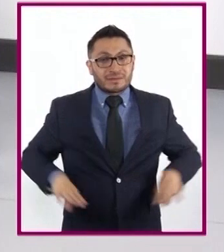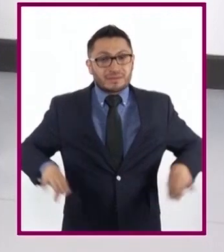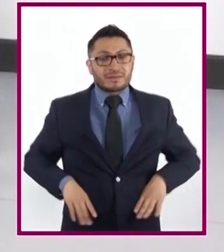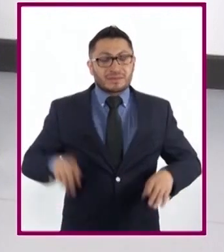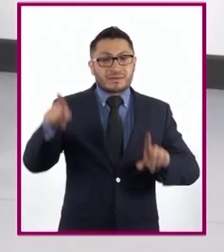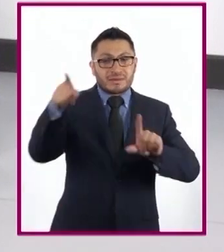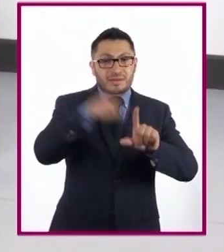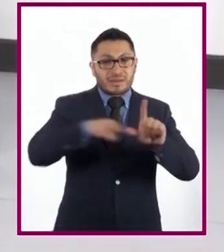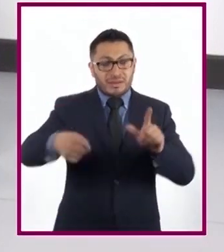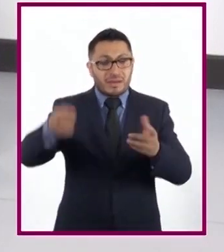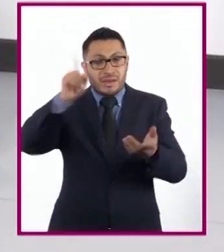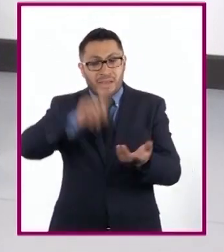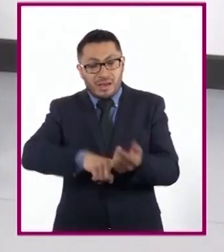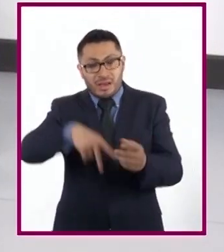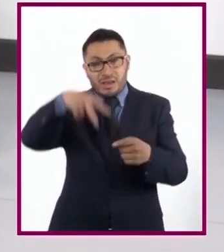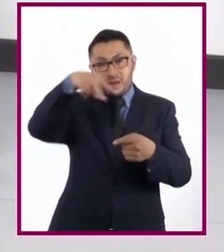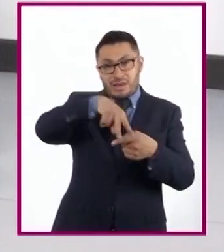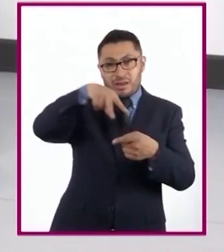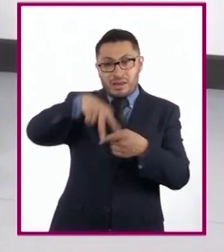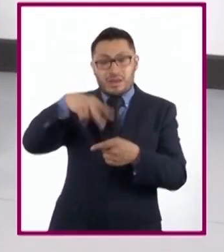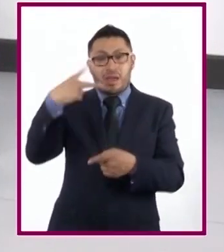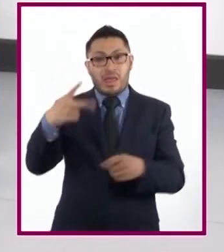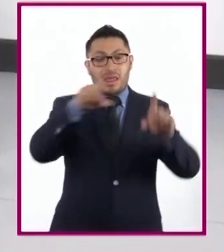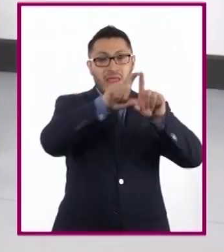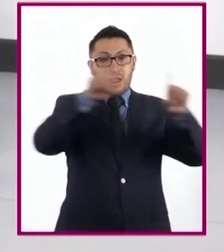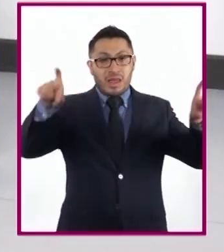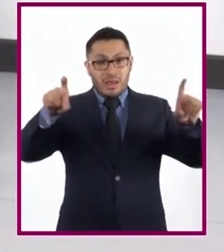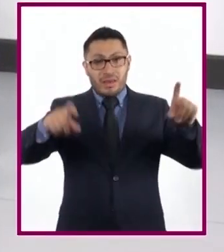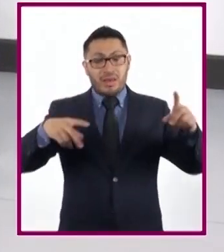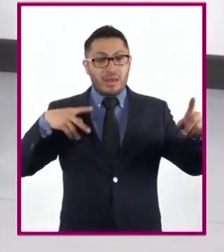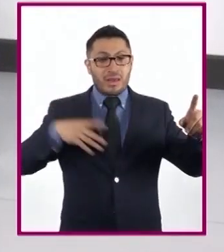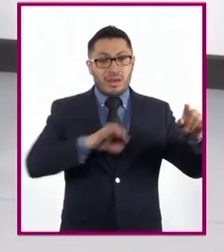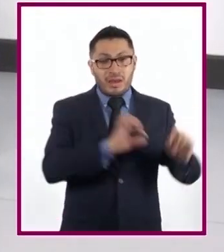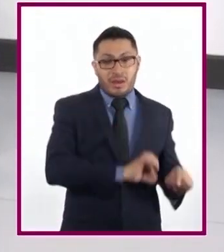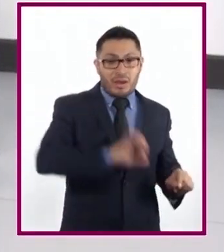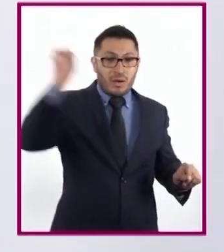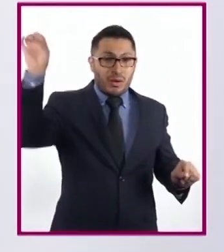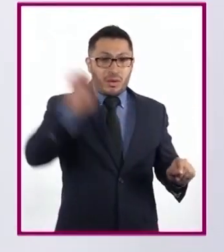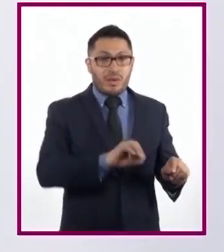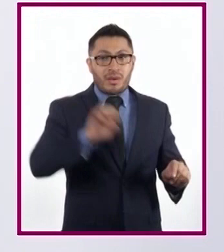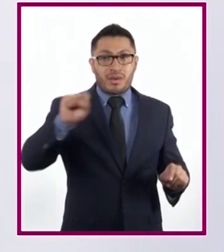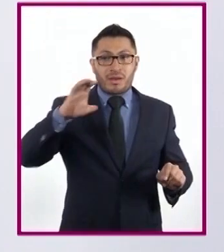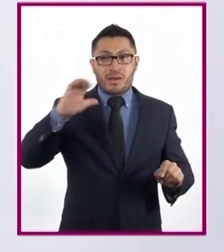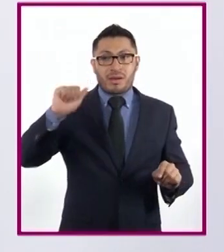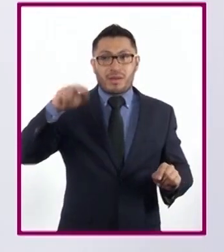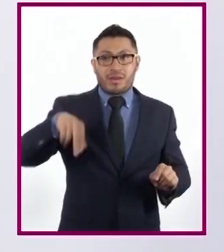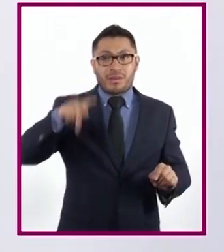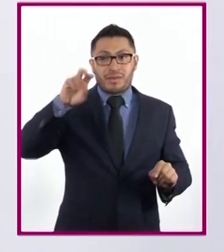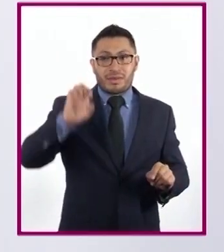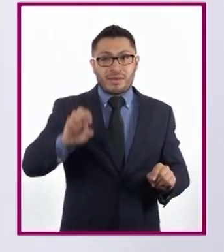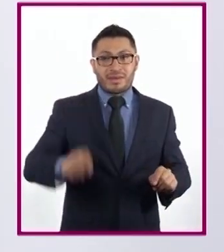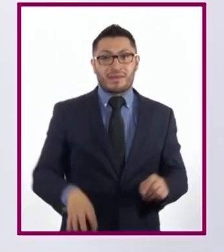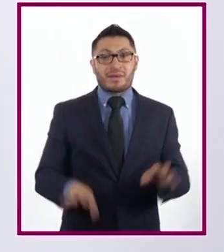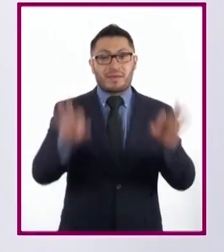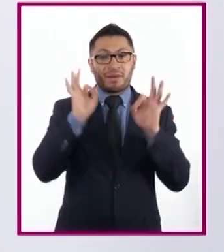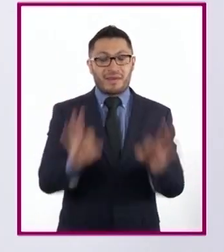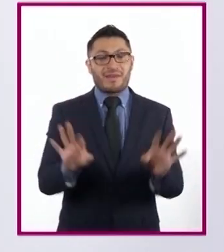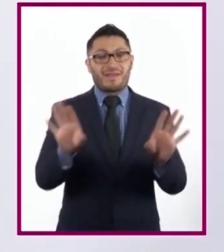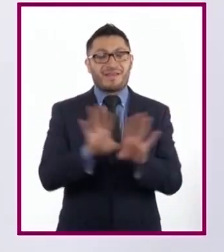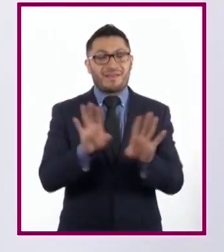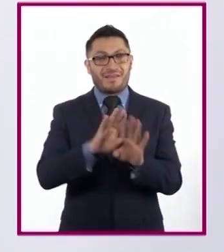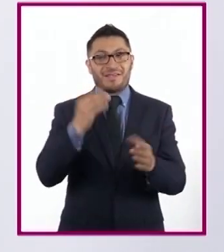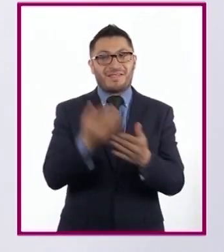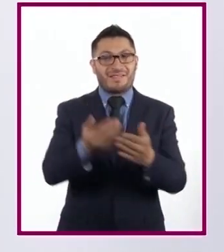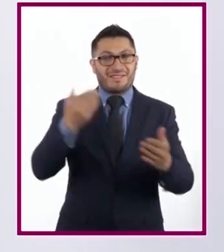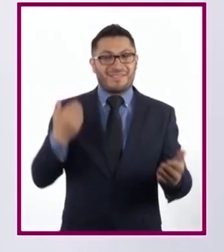los ángulos que se forman entre dos paralelas cortadas por una secante. Excelente. Considerando lo